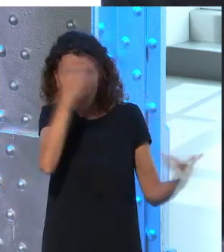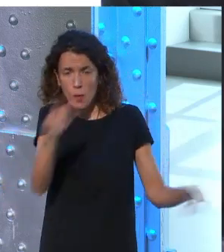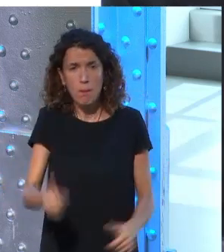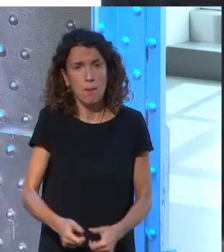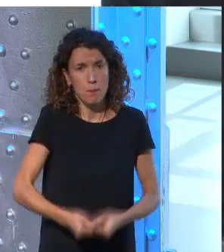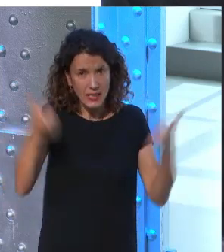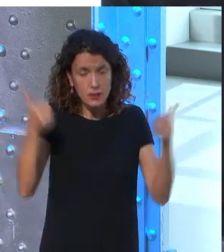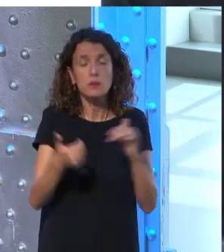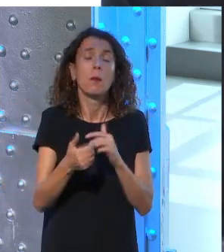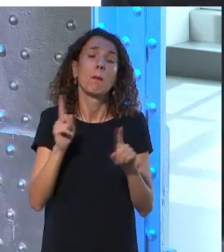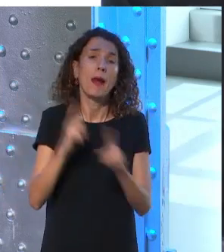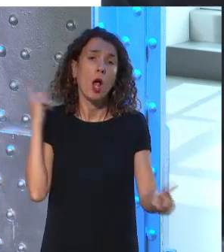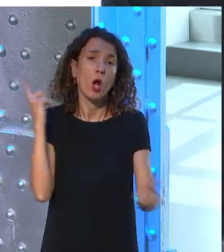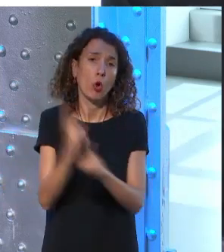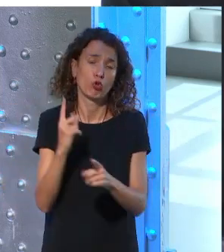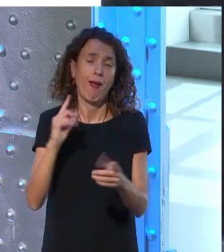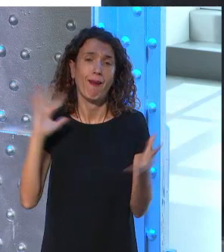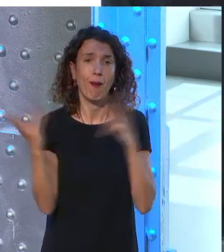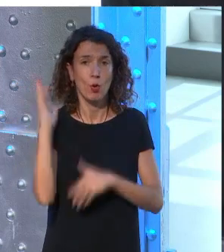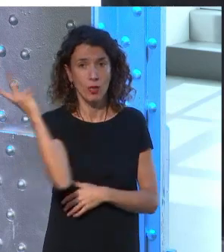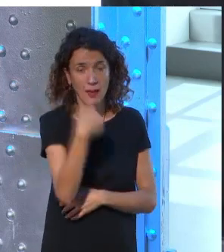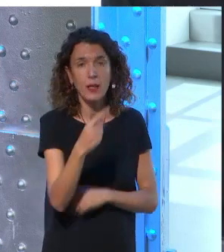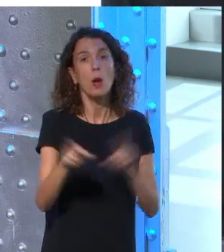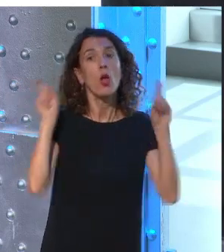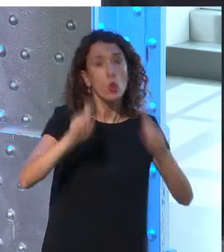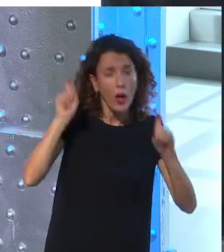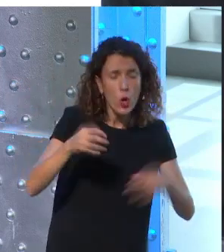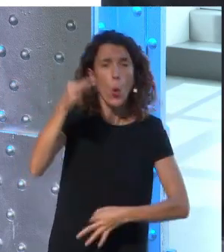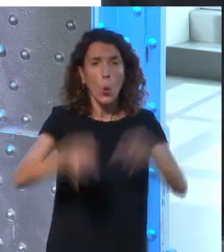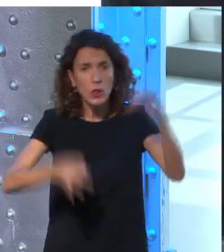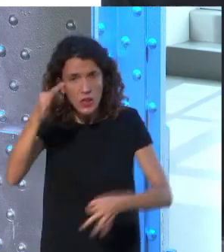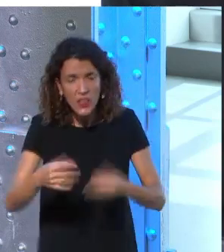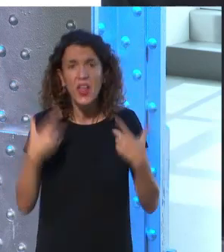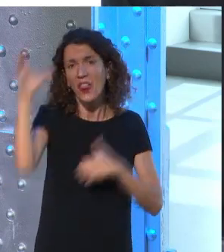ejemplo, en la lucha contra el cambio climático, pero en la educación, en la justicia,